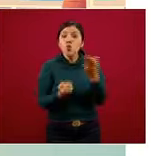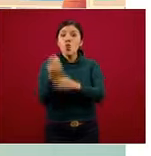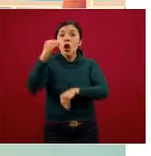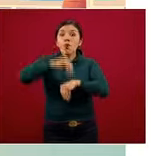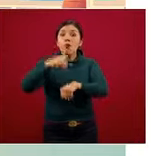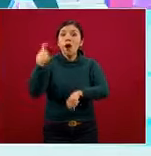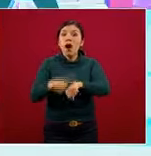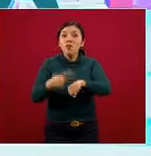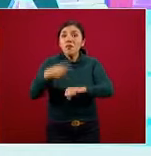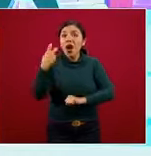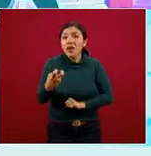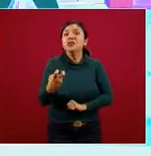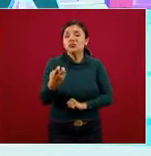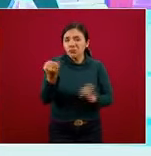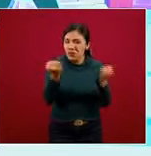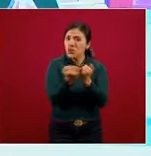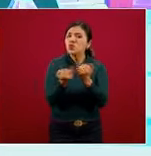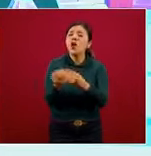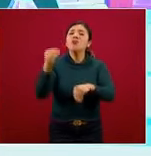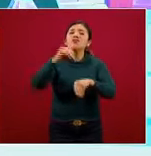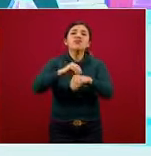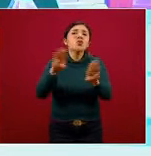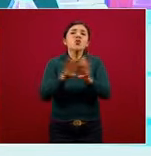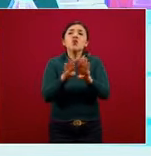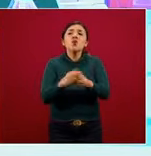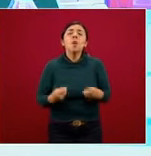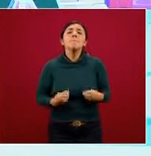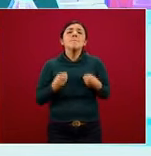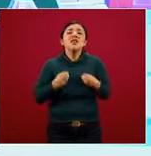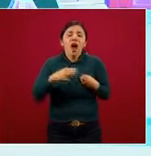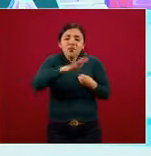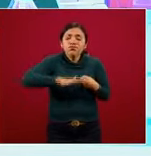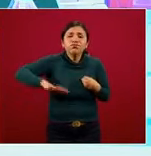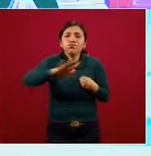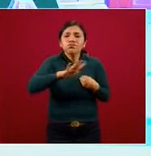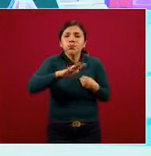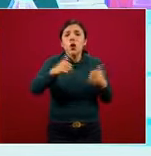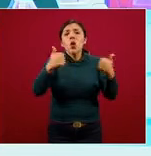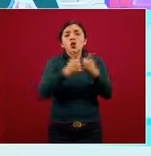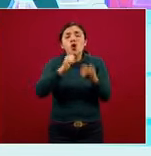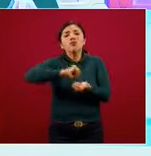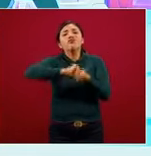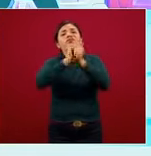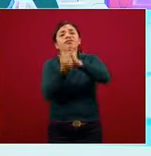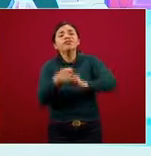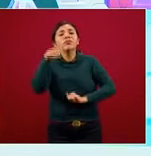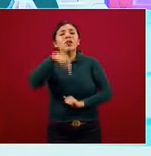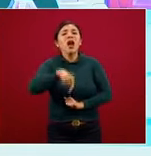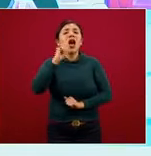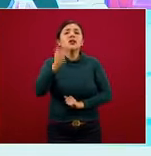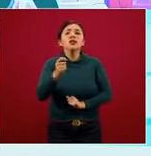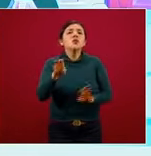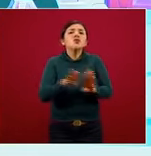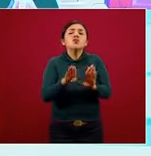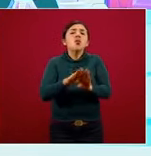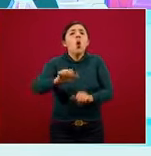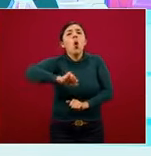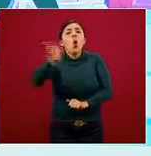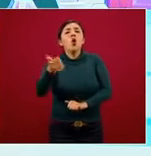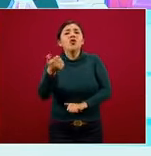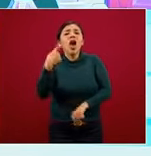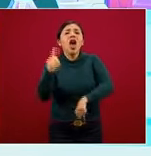enfermedad se introduzca en nuestro perfil virológico y se convierta en una más de